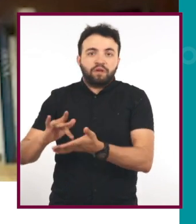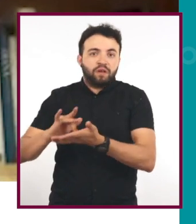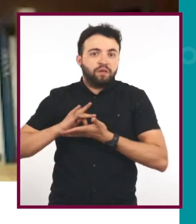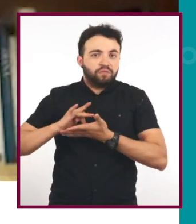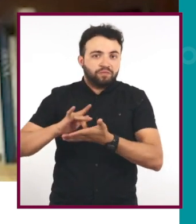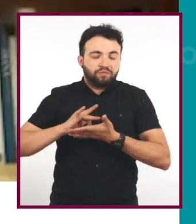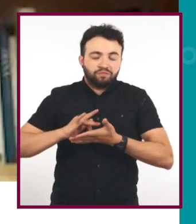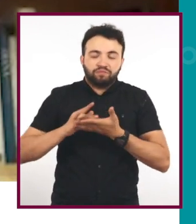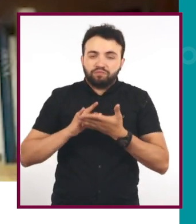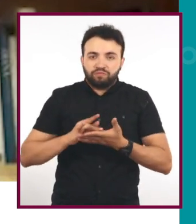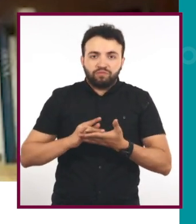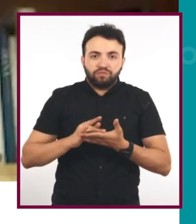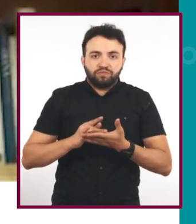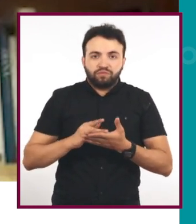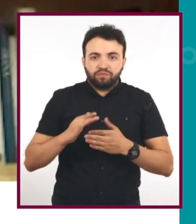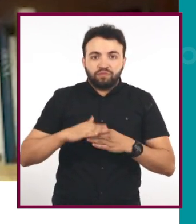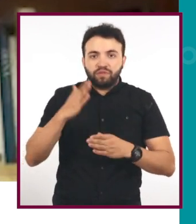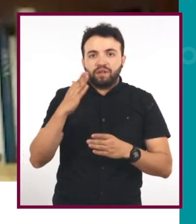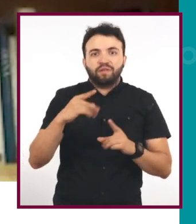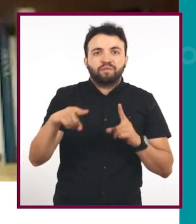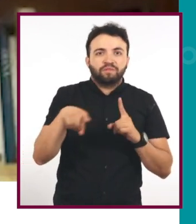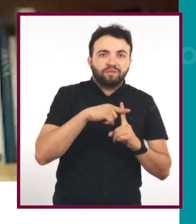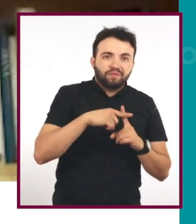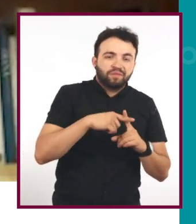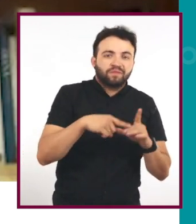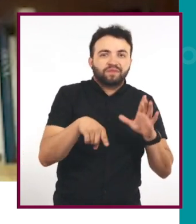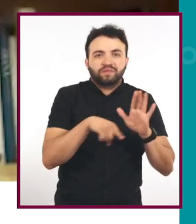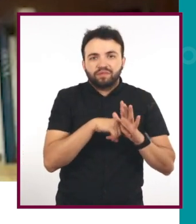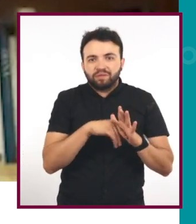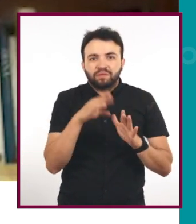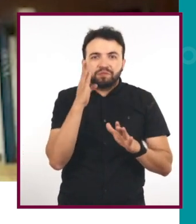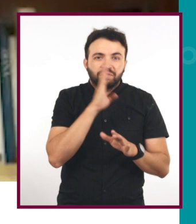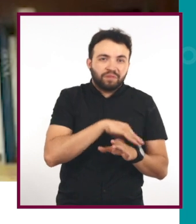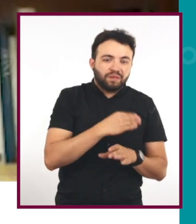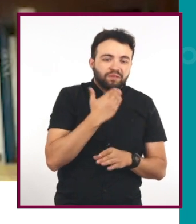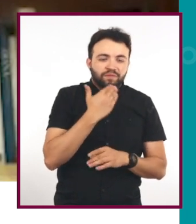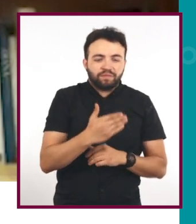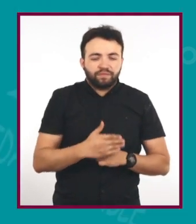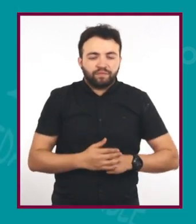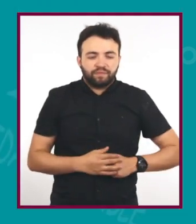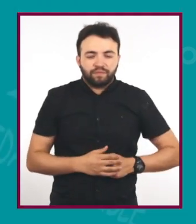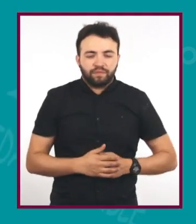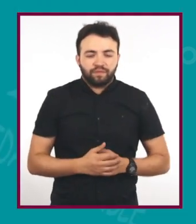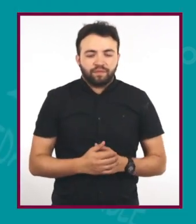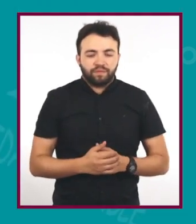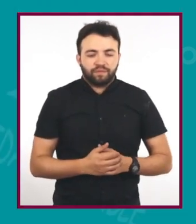sido un apoyo muy grande dentro de los momentos buenos y malos.